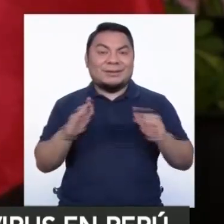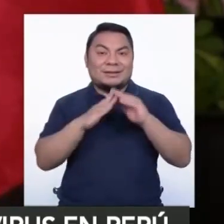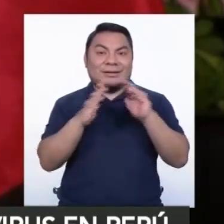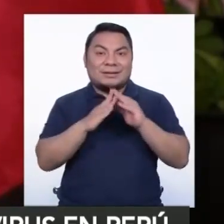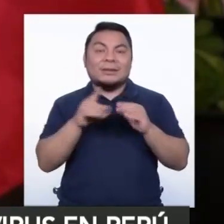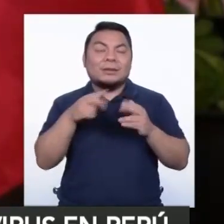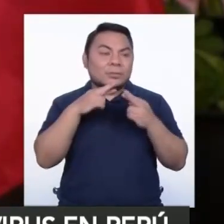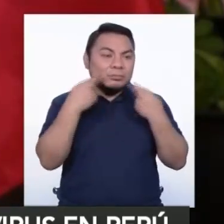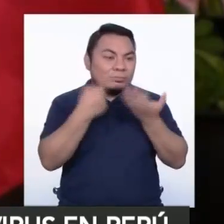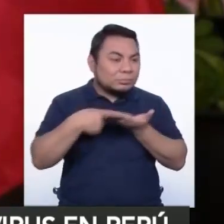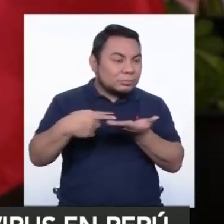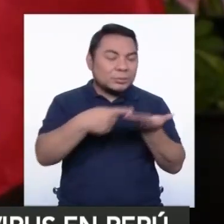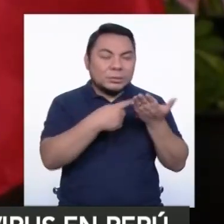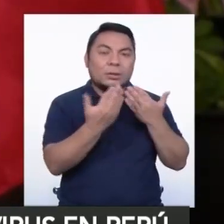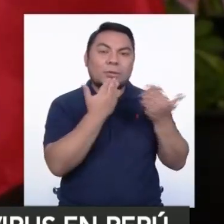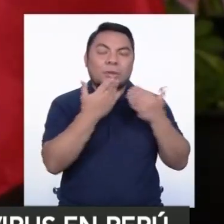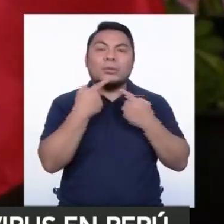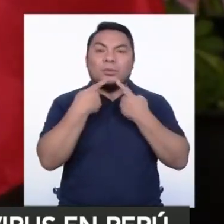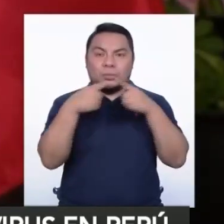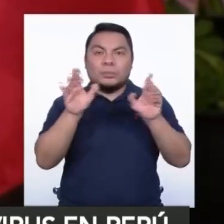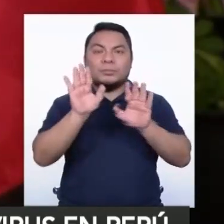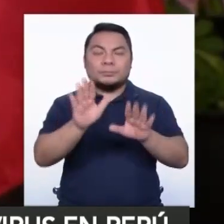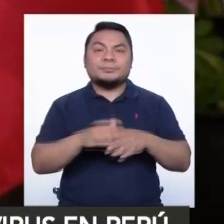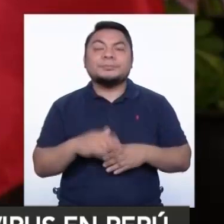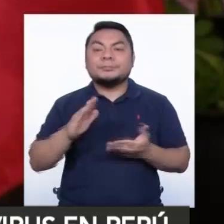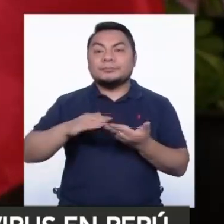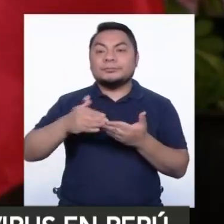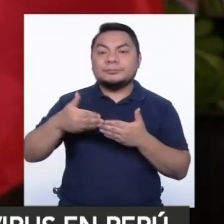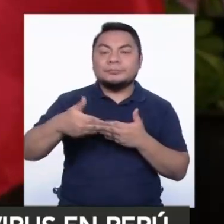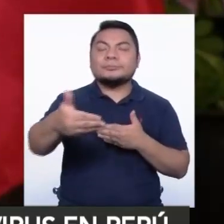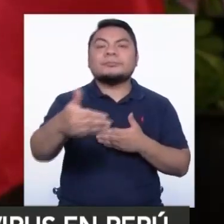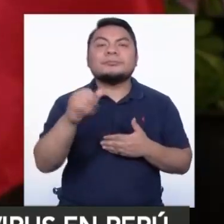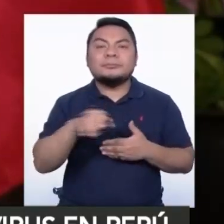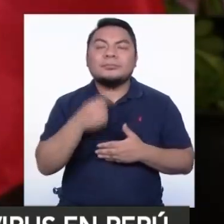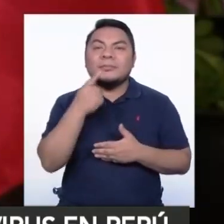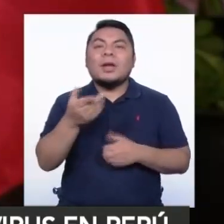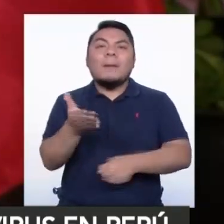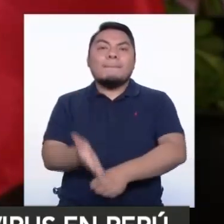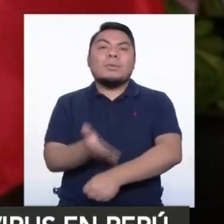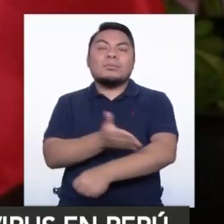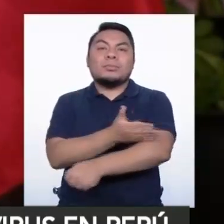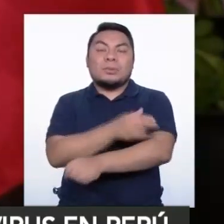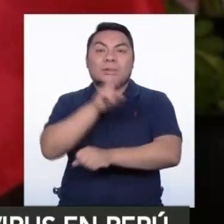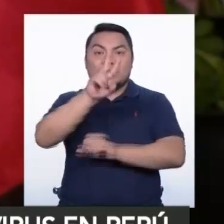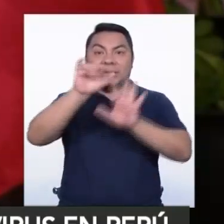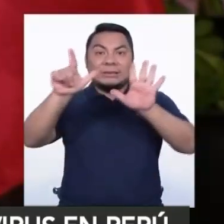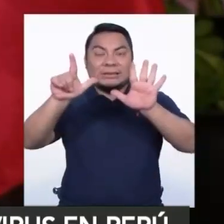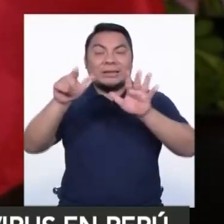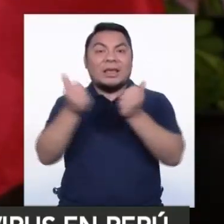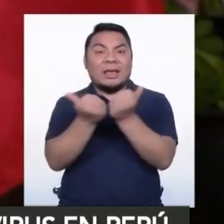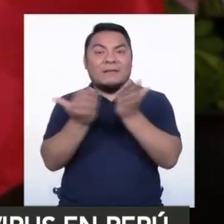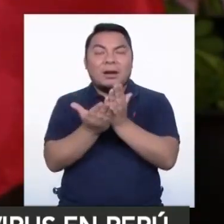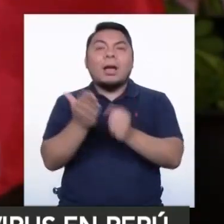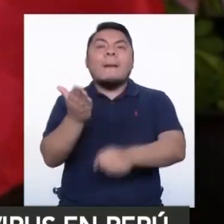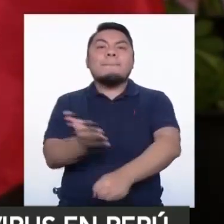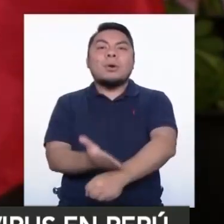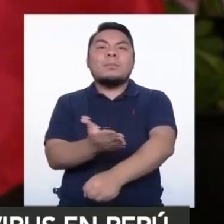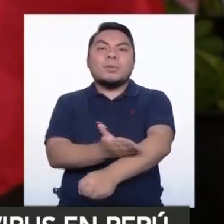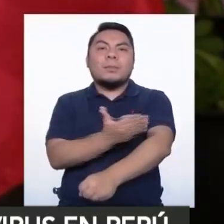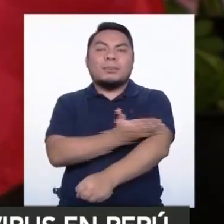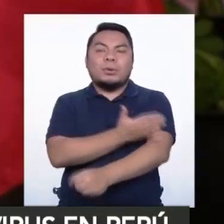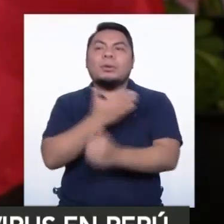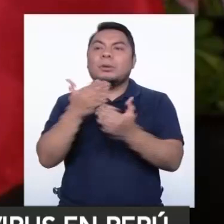discutiendo aquí en Consejo y se las voy a dar a conocer, y de ahí en adelante una gradualidad para retornar a las actividades que